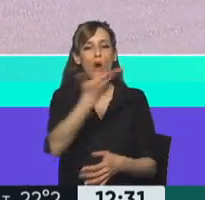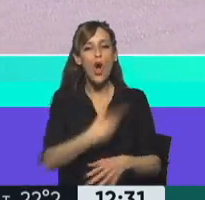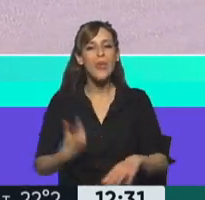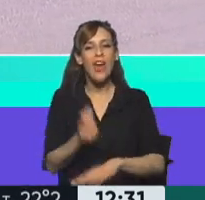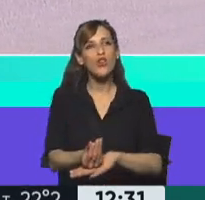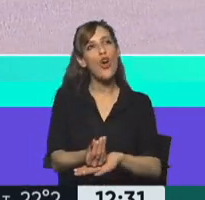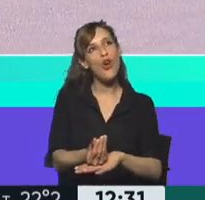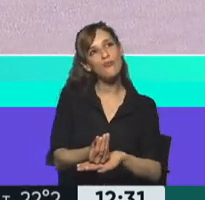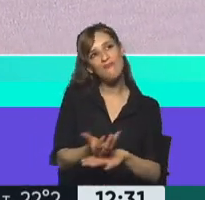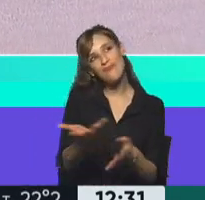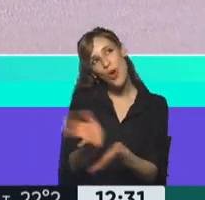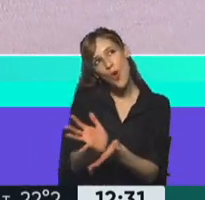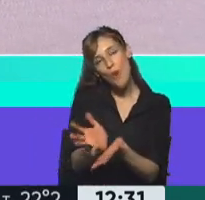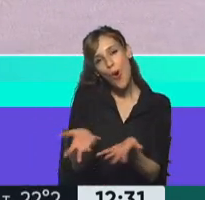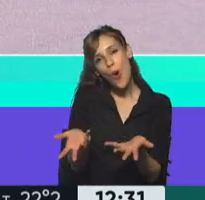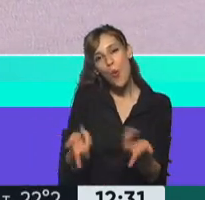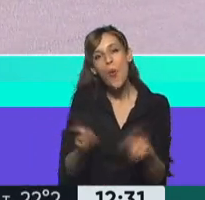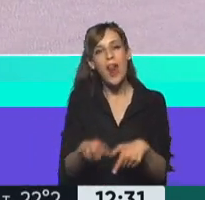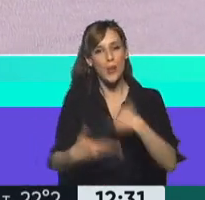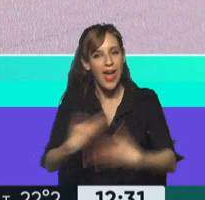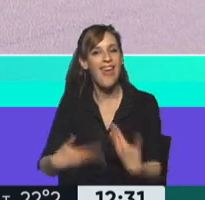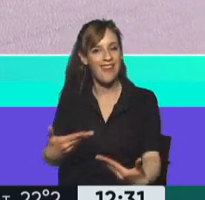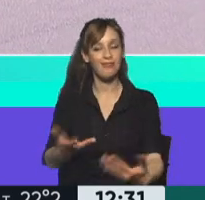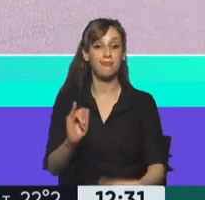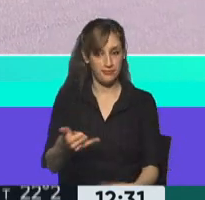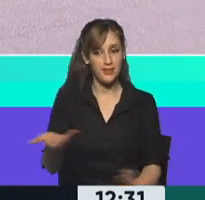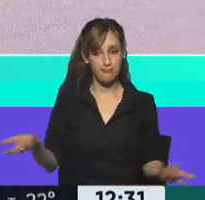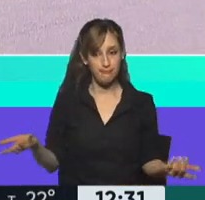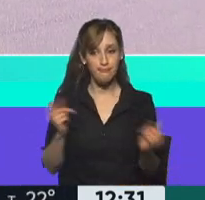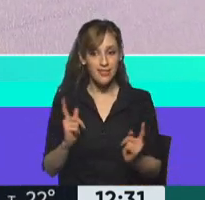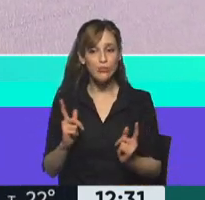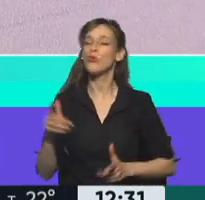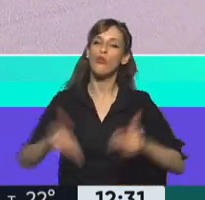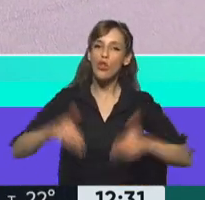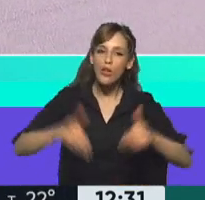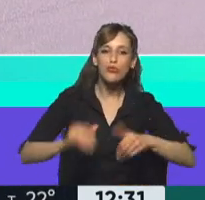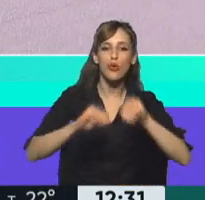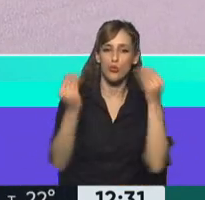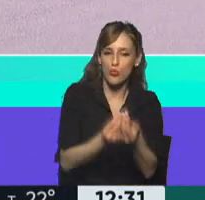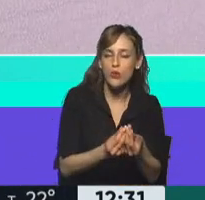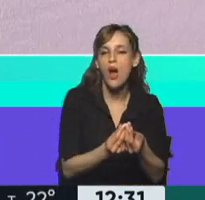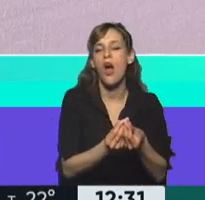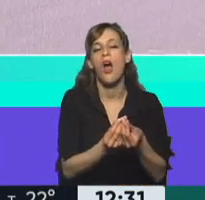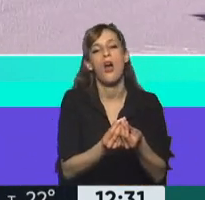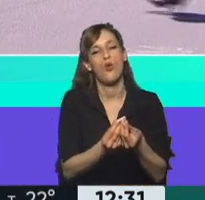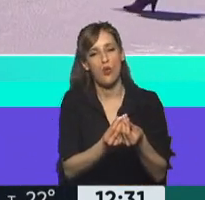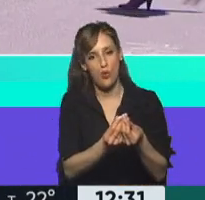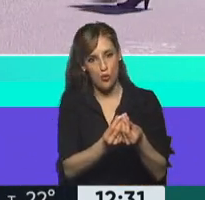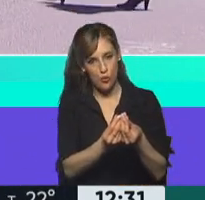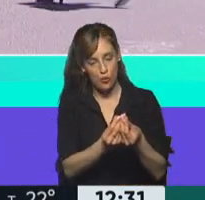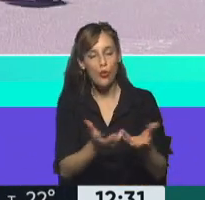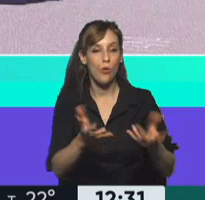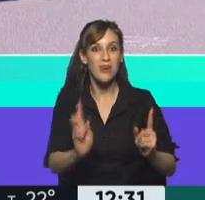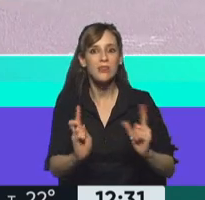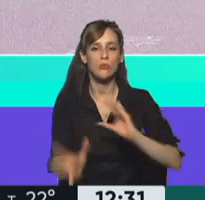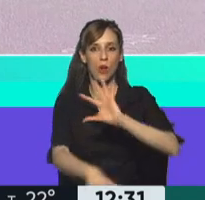así? Y puede ser, después de las elecciones y de todo lo que causó toda la vorágine de todo lo que causa las